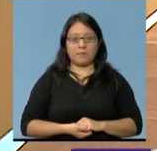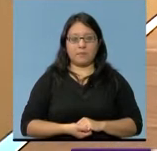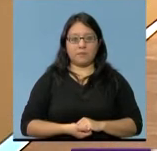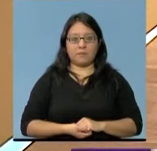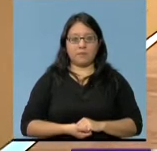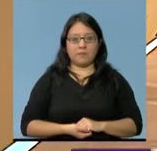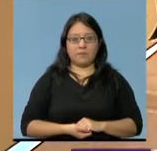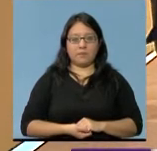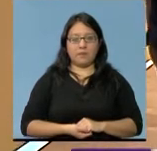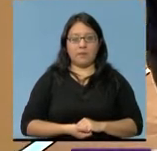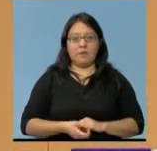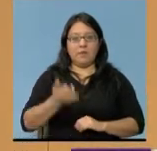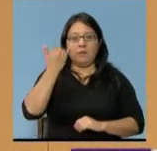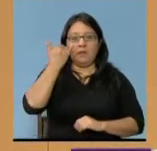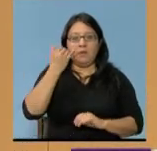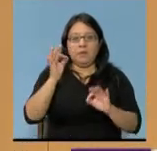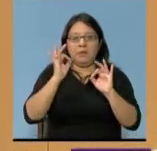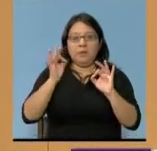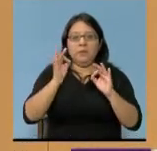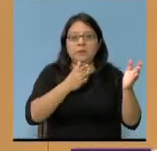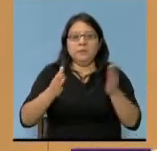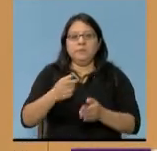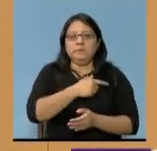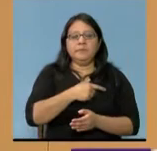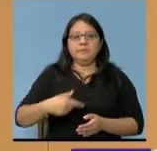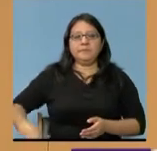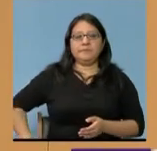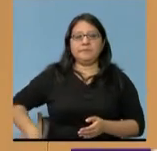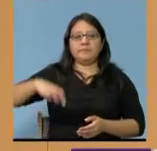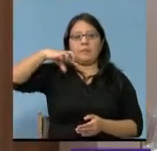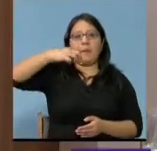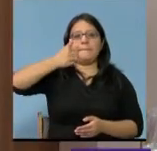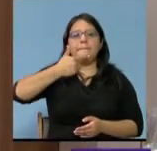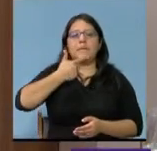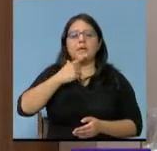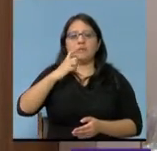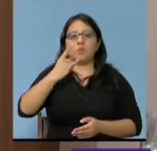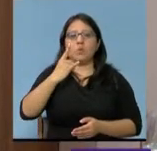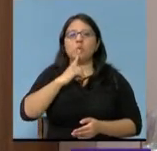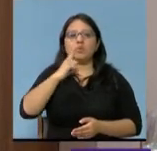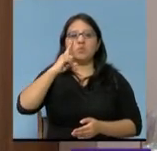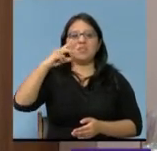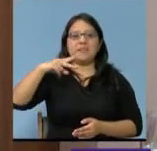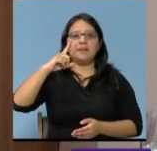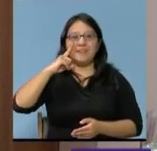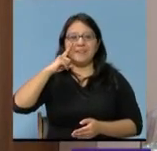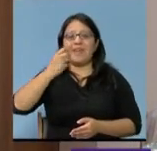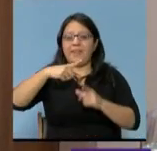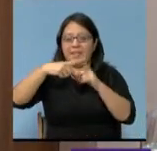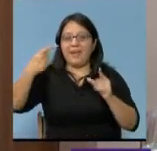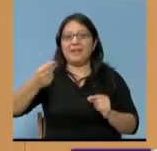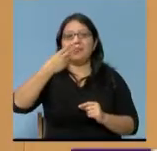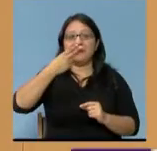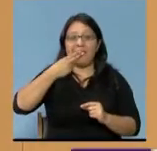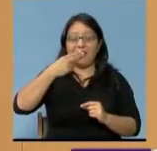y ya estamos con el presidente de la cámara del tabaco de jujuy y el doctor pedro pascuttini porque sabemos que hay buenas noticias para el sector buenas